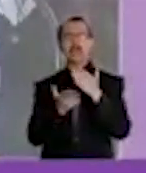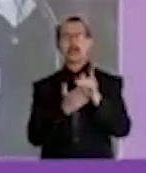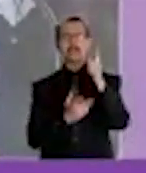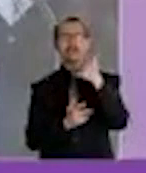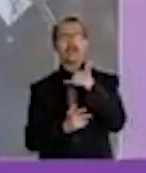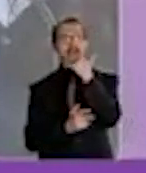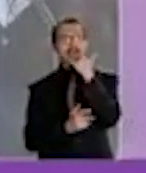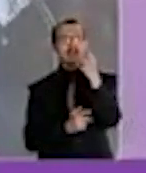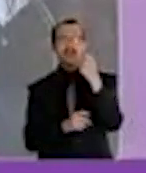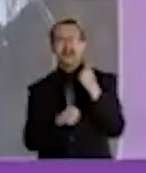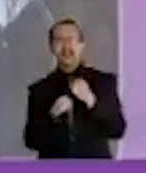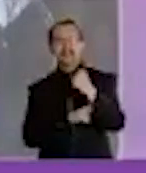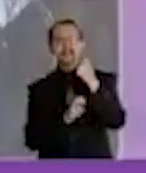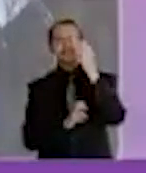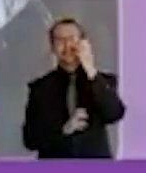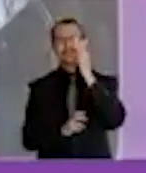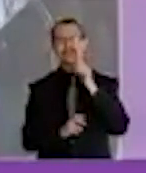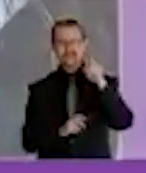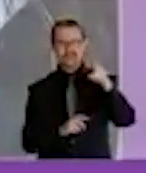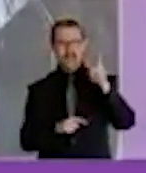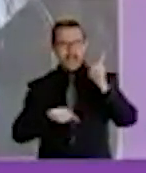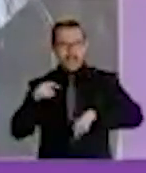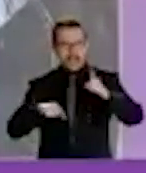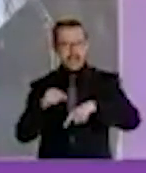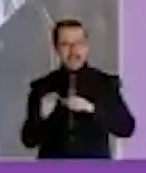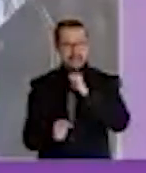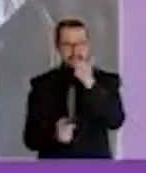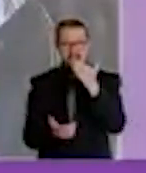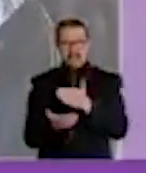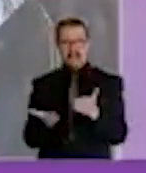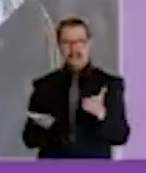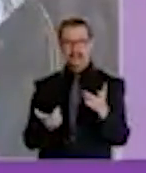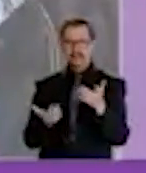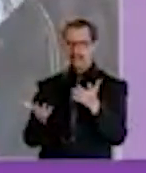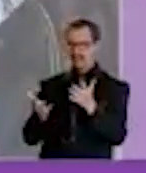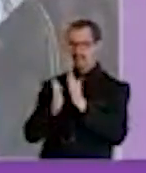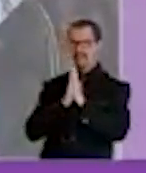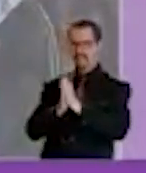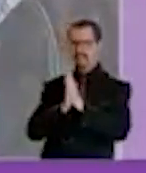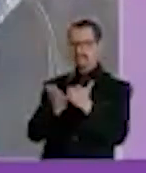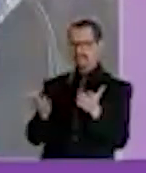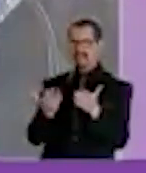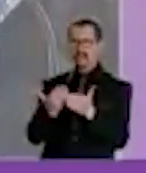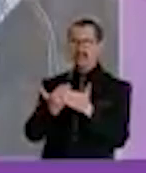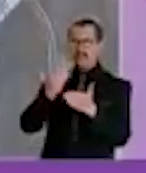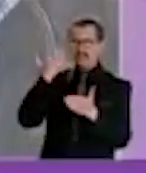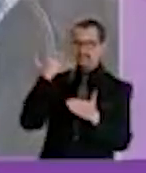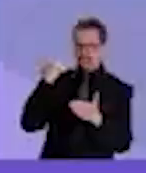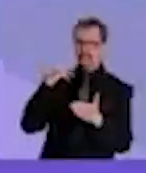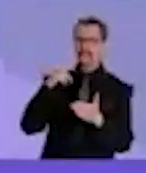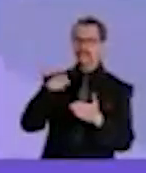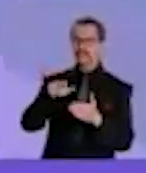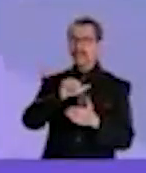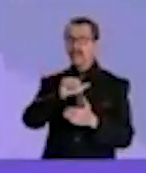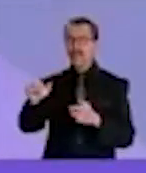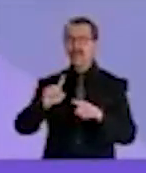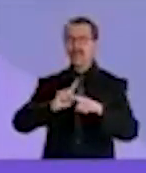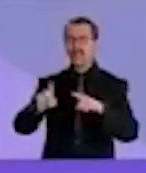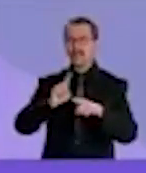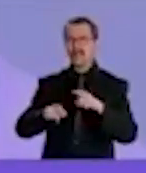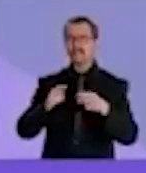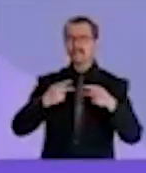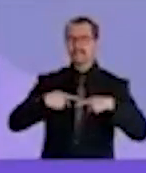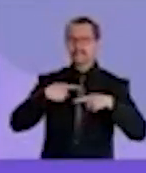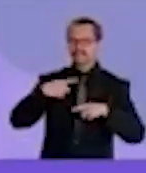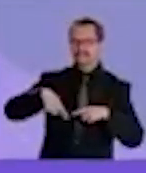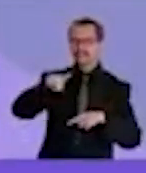como candidato terminamos nosotros con todos los antros que se dedican a la trata de personas creo que podrías ver